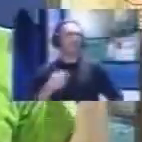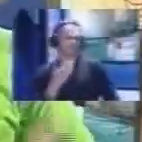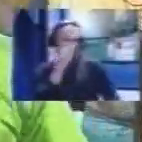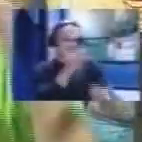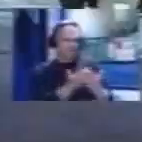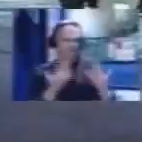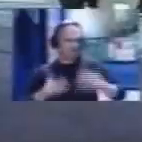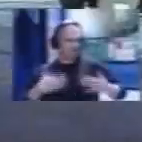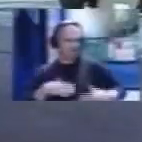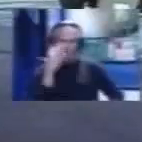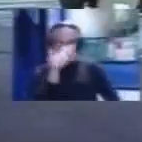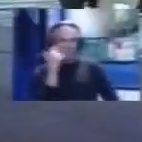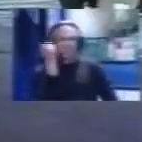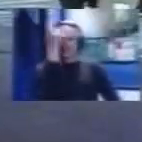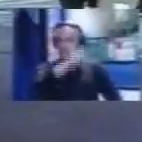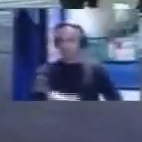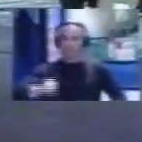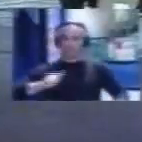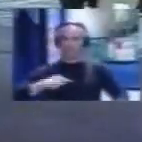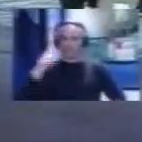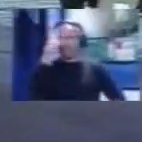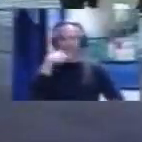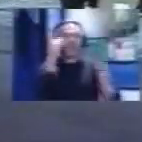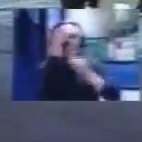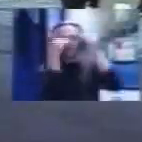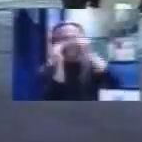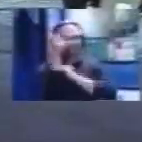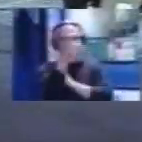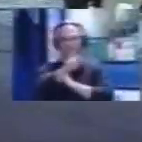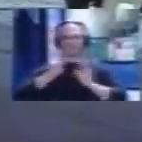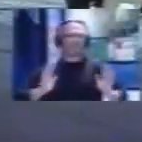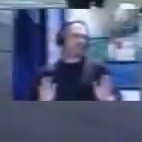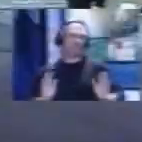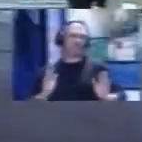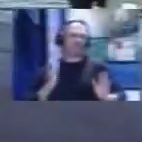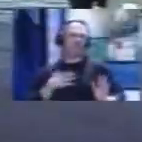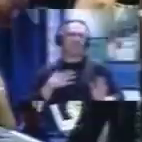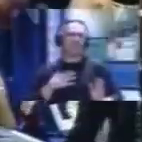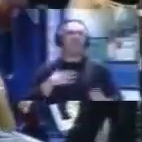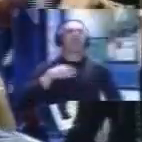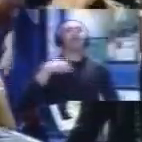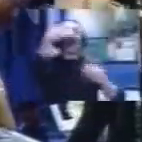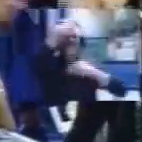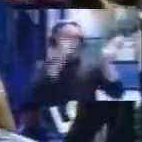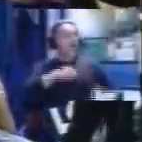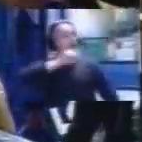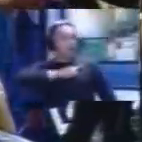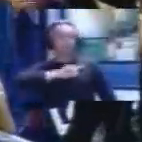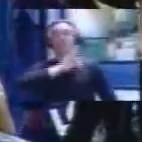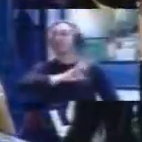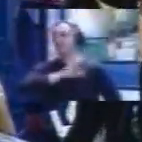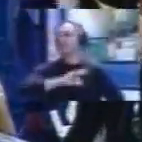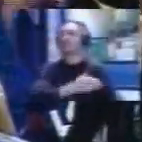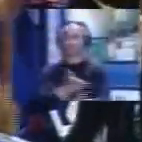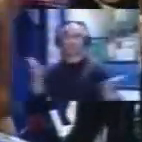tampoco su cara verla pintar. Háganos caso, señores, que